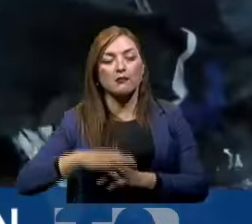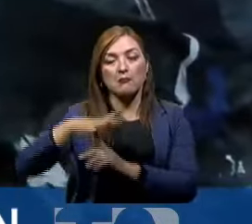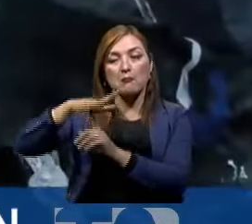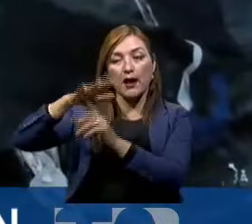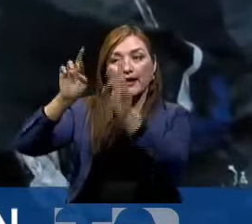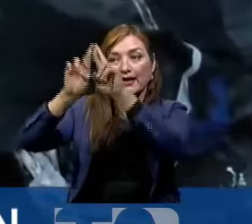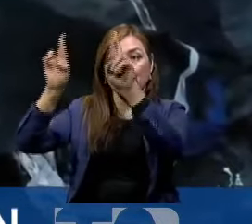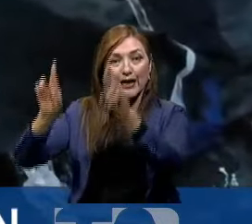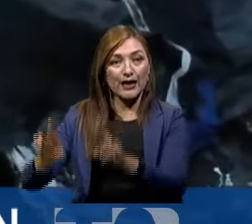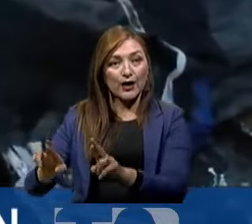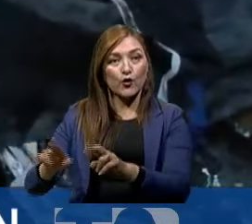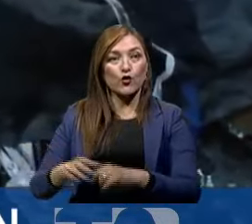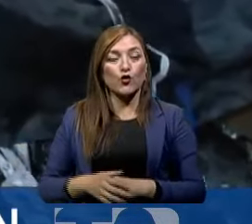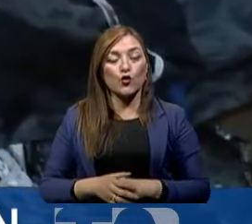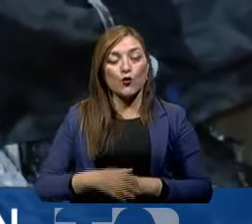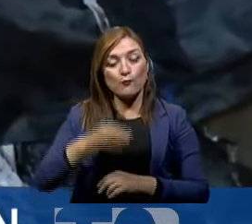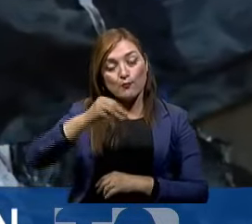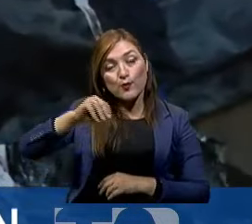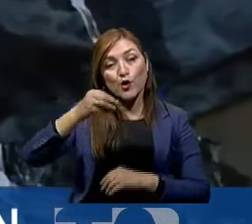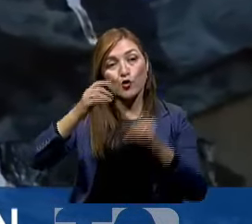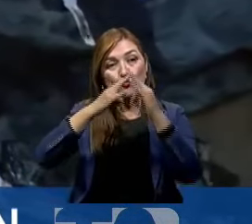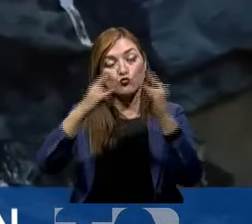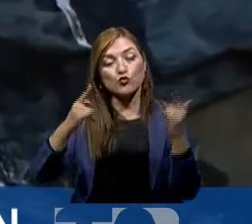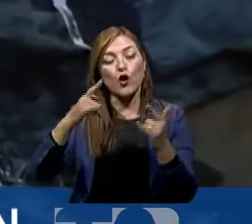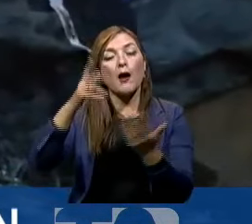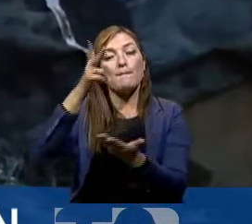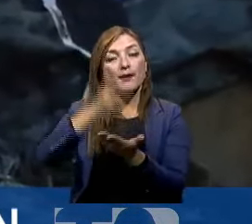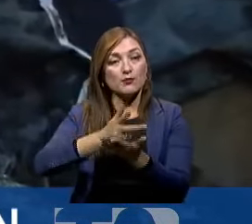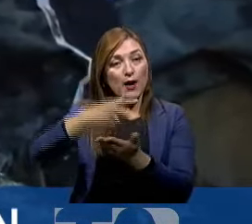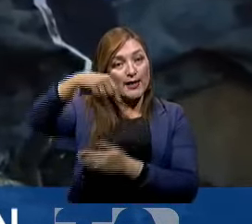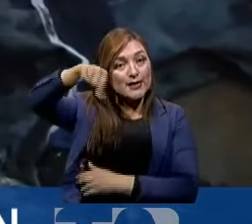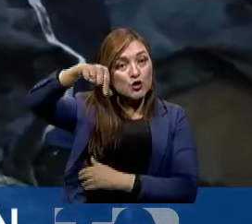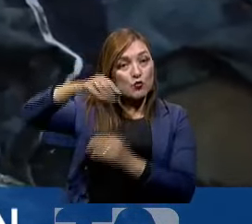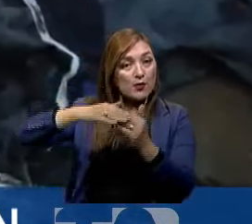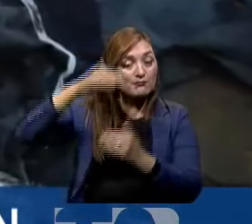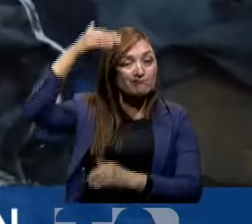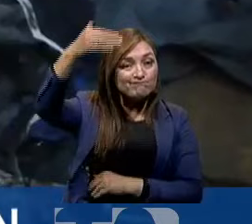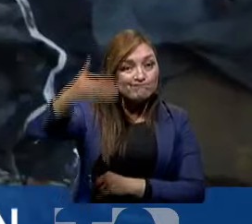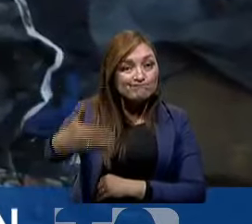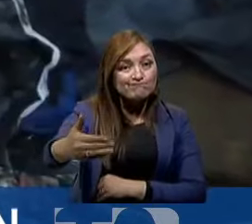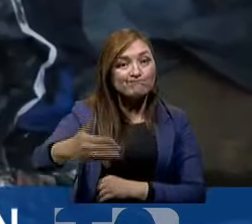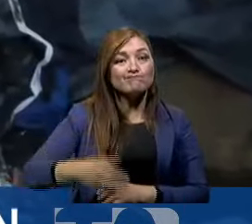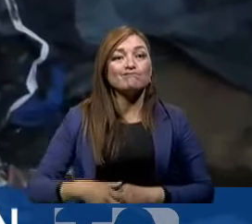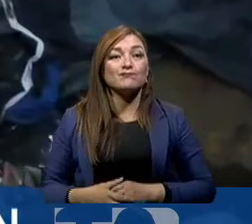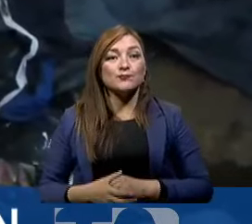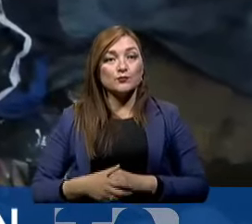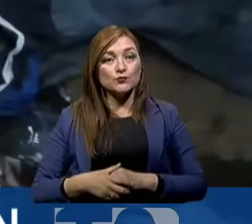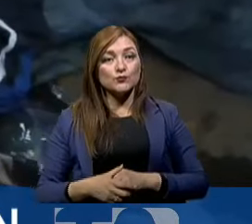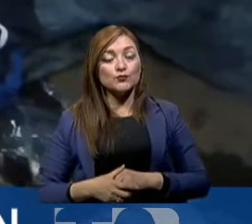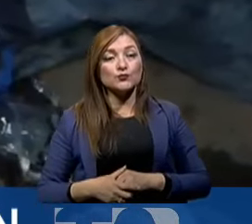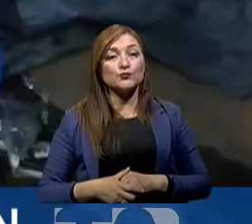miércoles en este campamento ubicado en la parte posterior del Terminal Terrestre de Quitumbe.